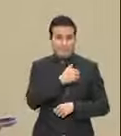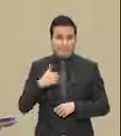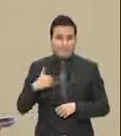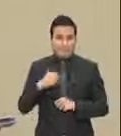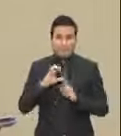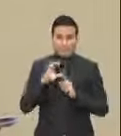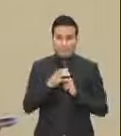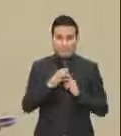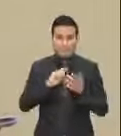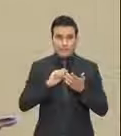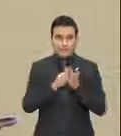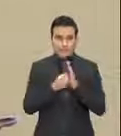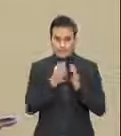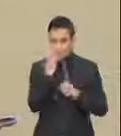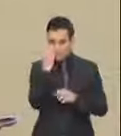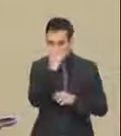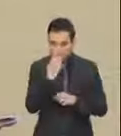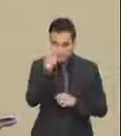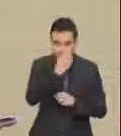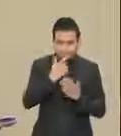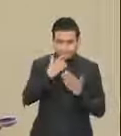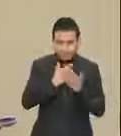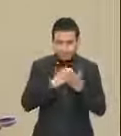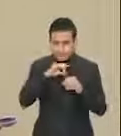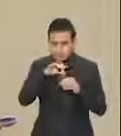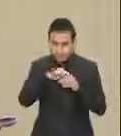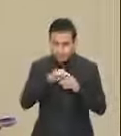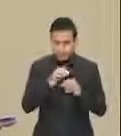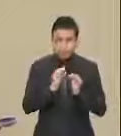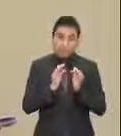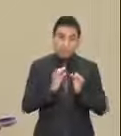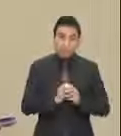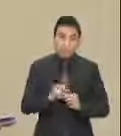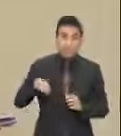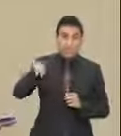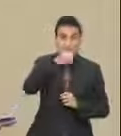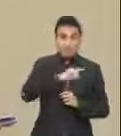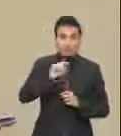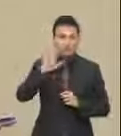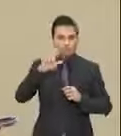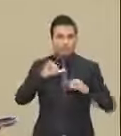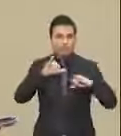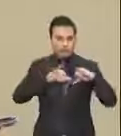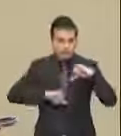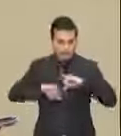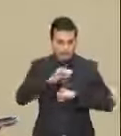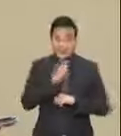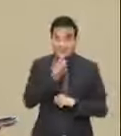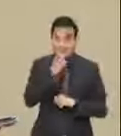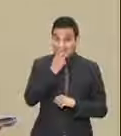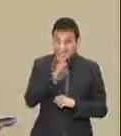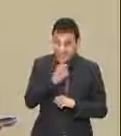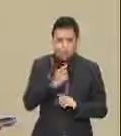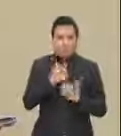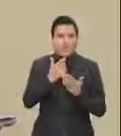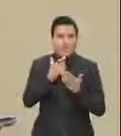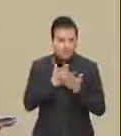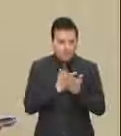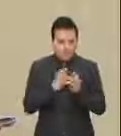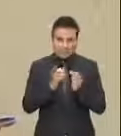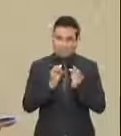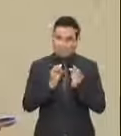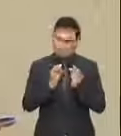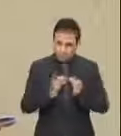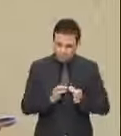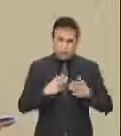comité técnico de evaluación del padrón electoral esos científicos no sólo ratifican la precisión y confiabilidad que ha tenido el